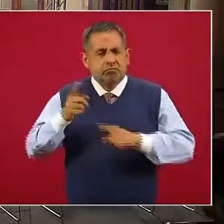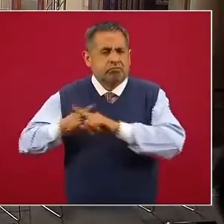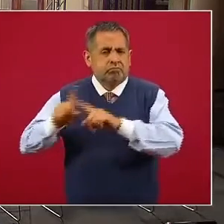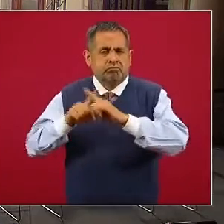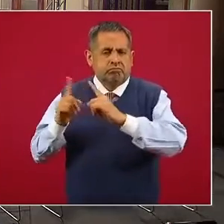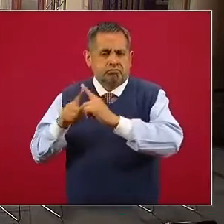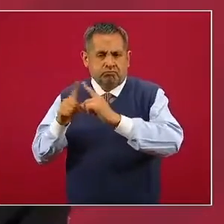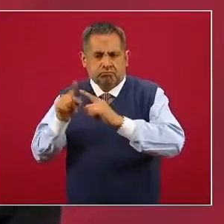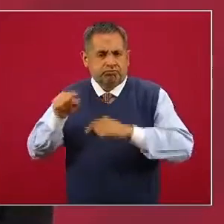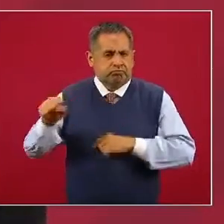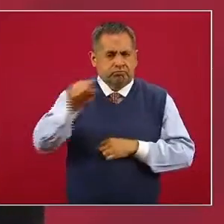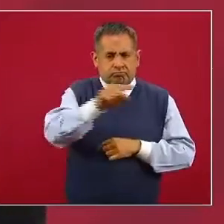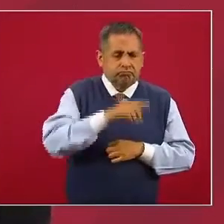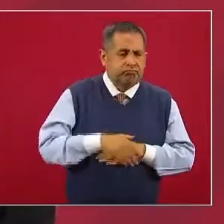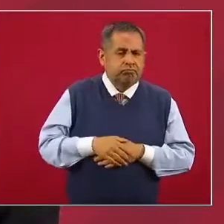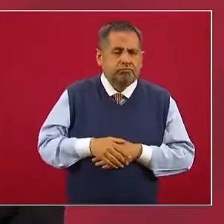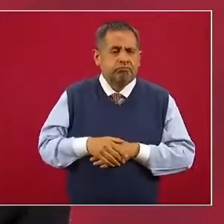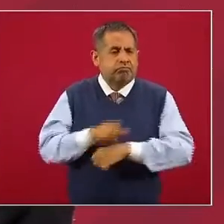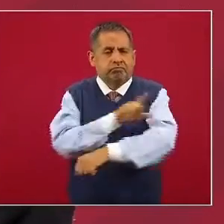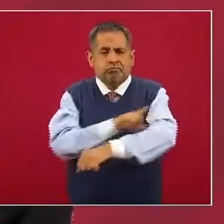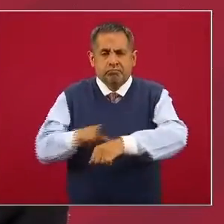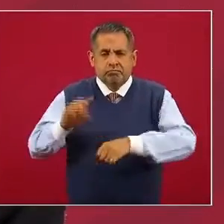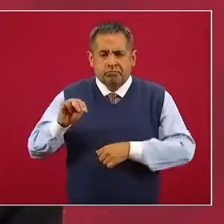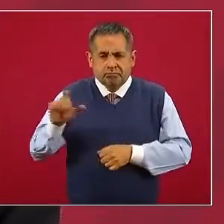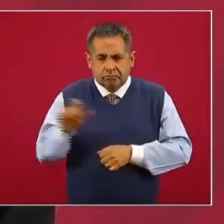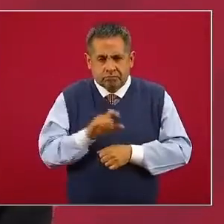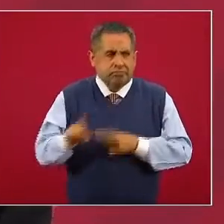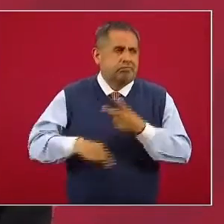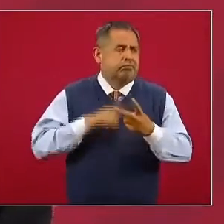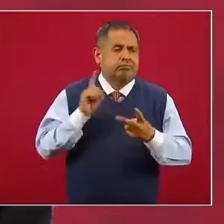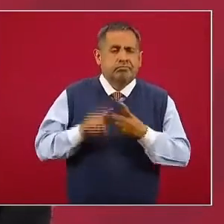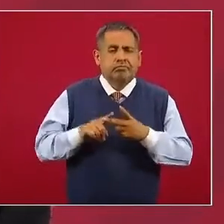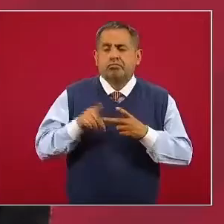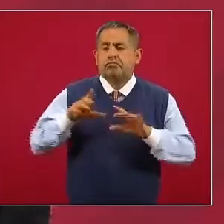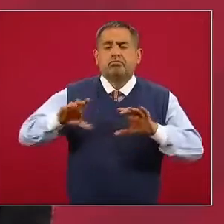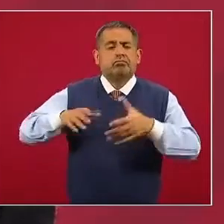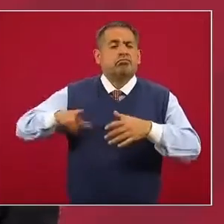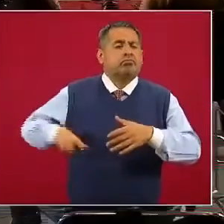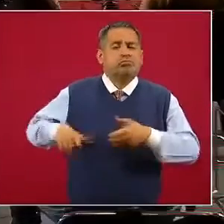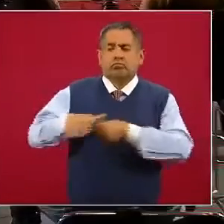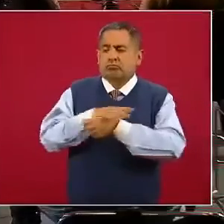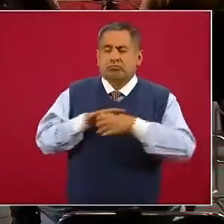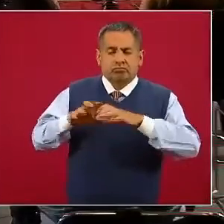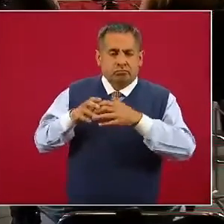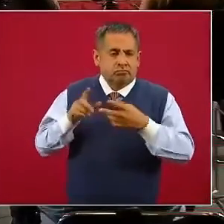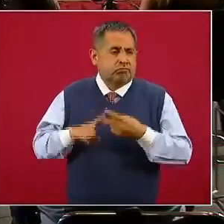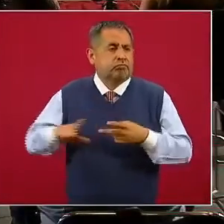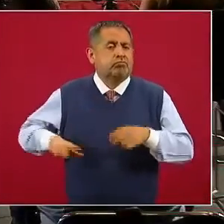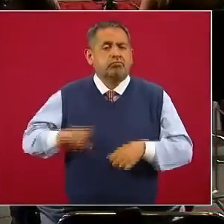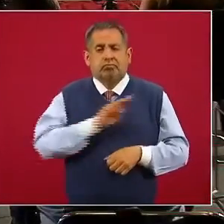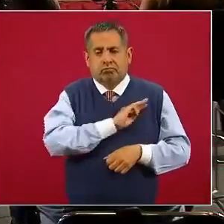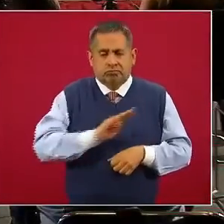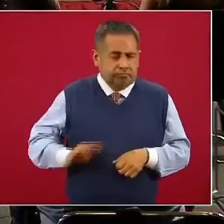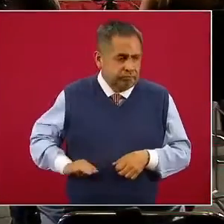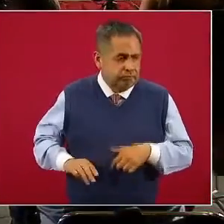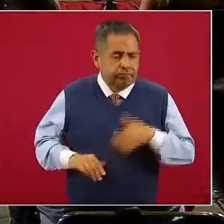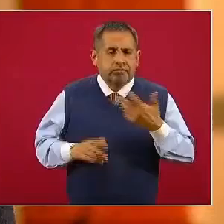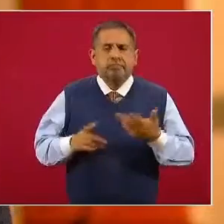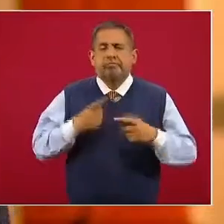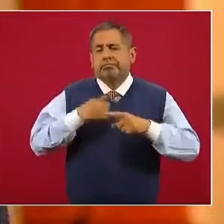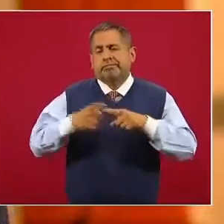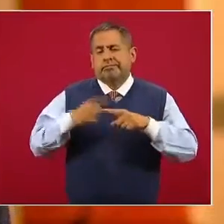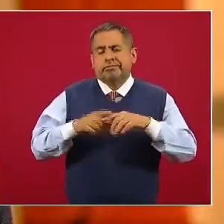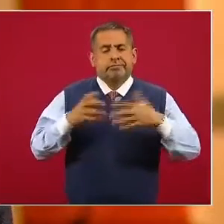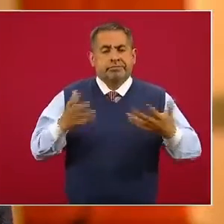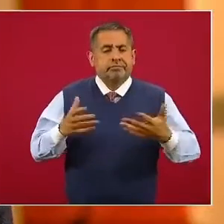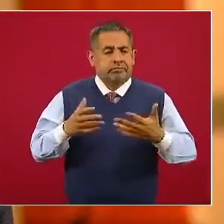otras iglesias, la Liga MX, a veces actividades gubernamentales locales, gobiernos municipales,